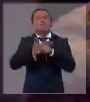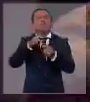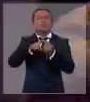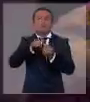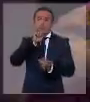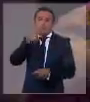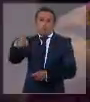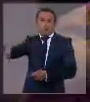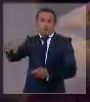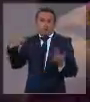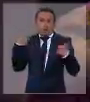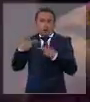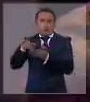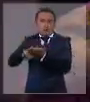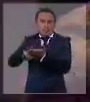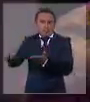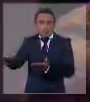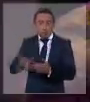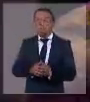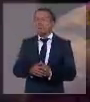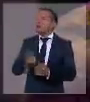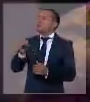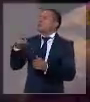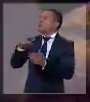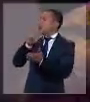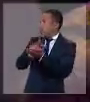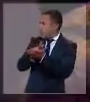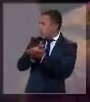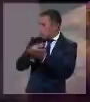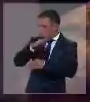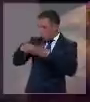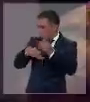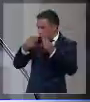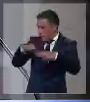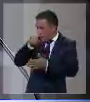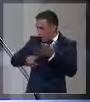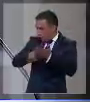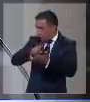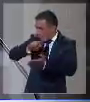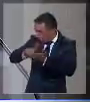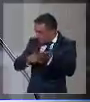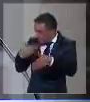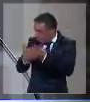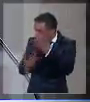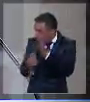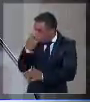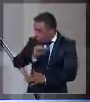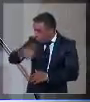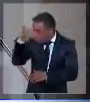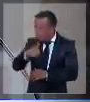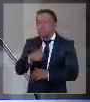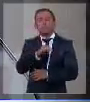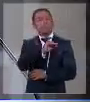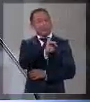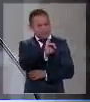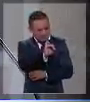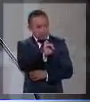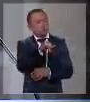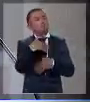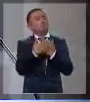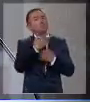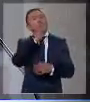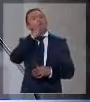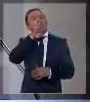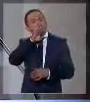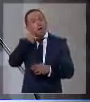atrás y volver a hacer algo nuevo? Sí, nos vamos a poner de acuerdo con maestros, con padres de familia, con especialistas. Entonces sí, y se vamos